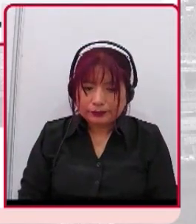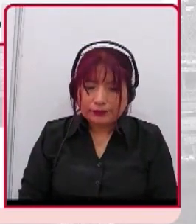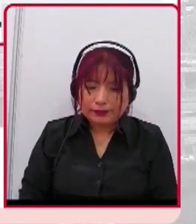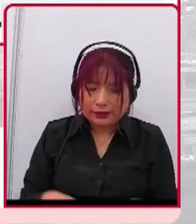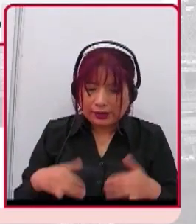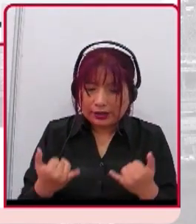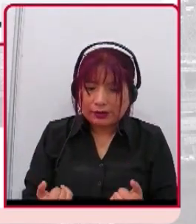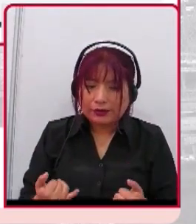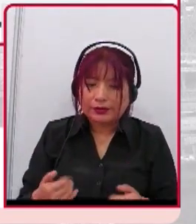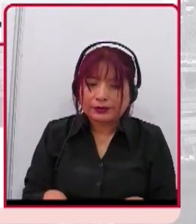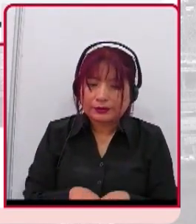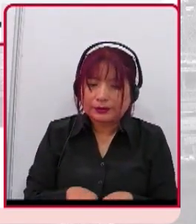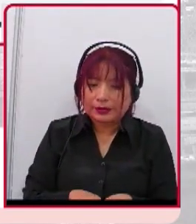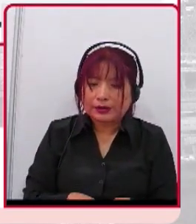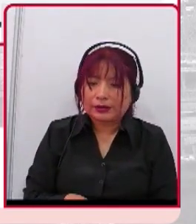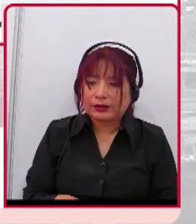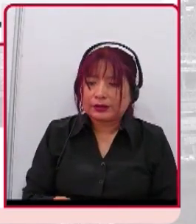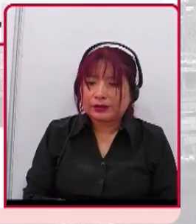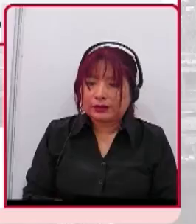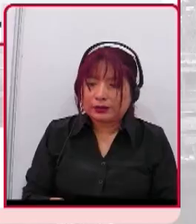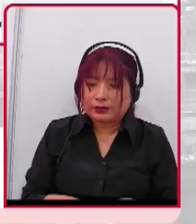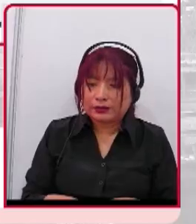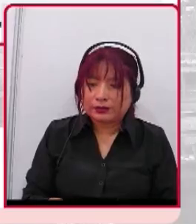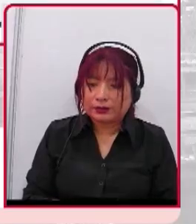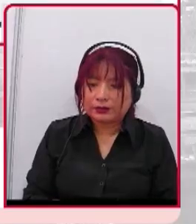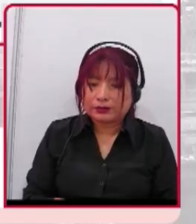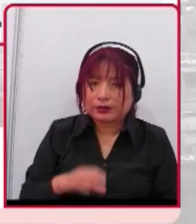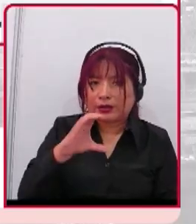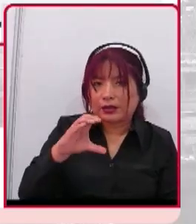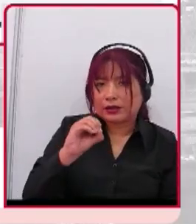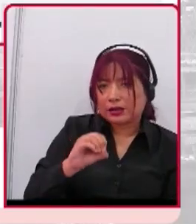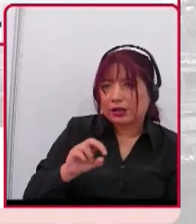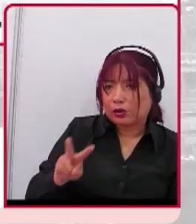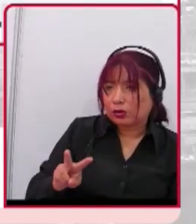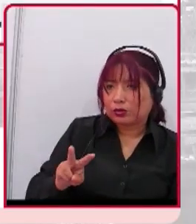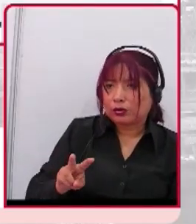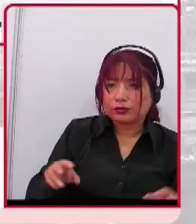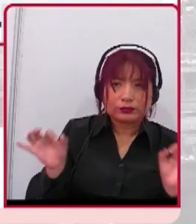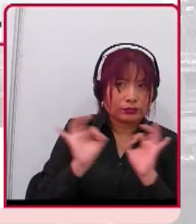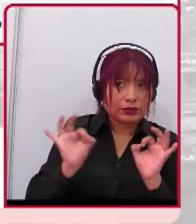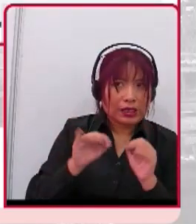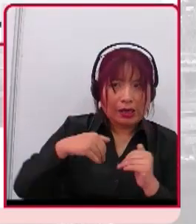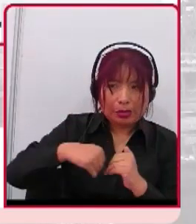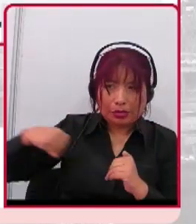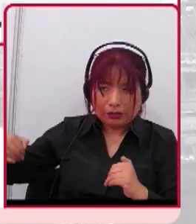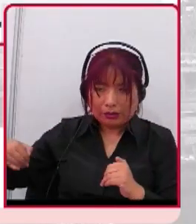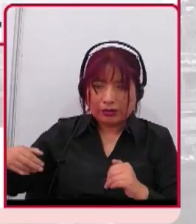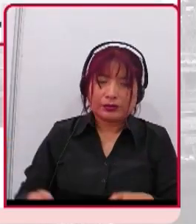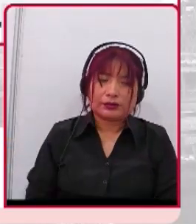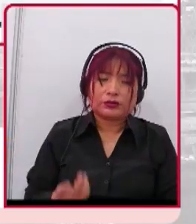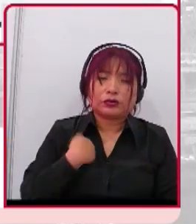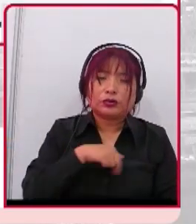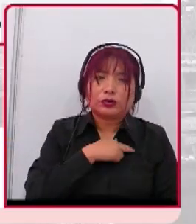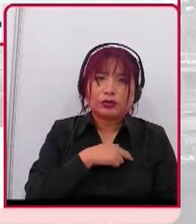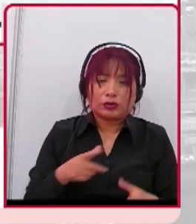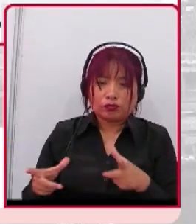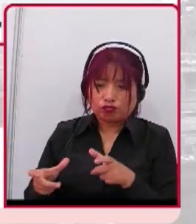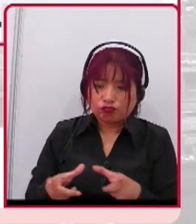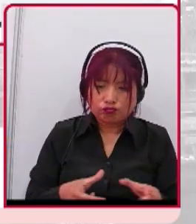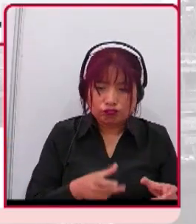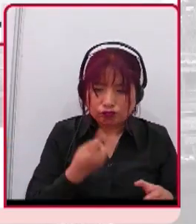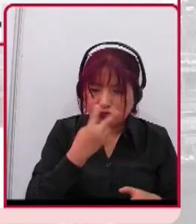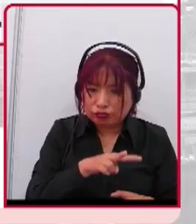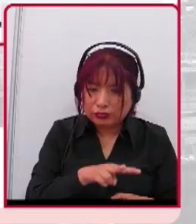Muy aparte del hecho de trabajar sin CO2 en la planta, nosotros tuvimos que aplicar ciertos controles en nuestro